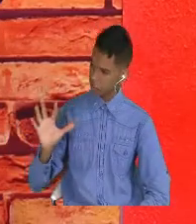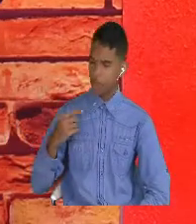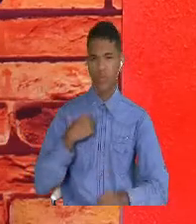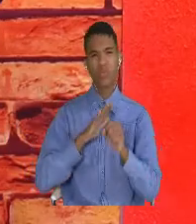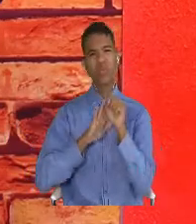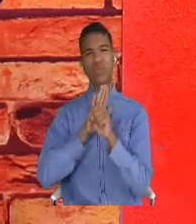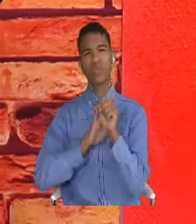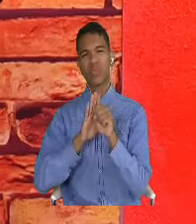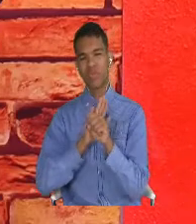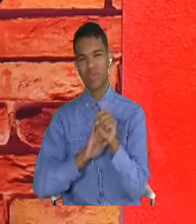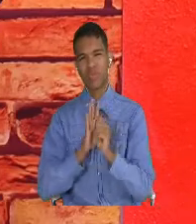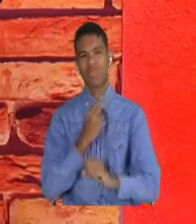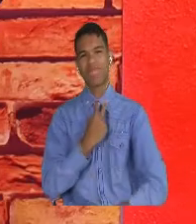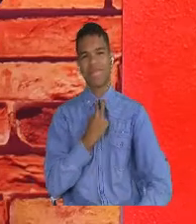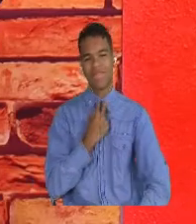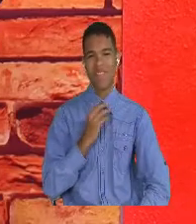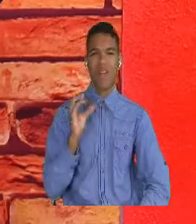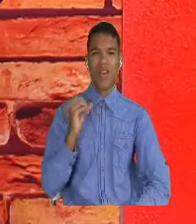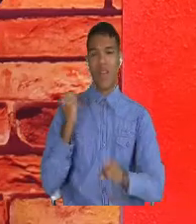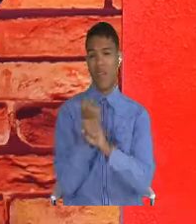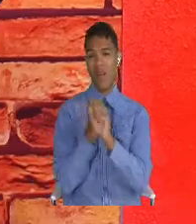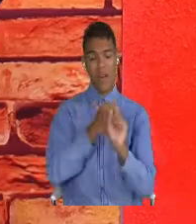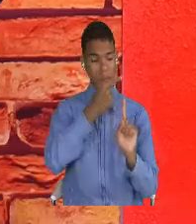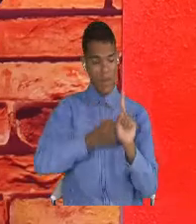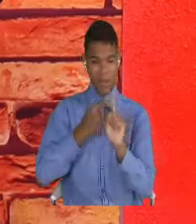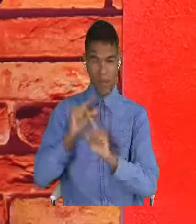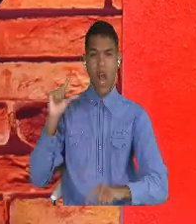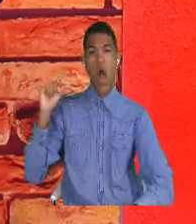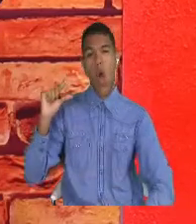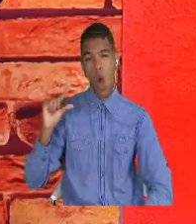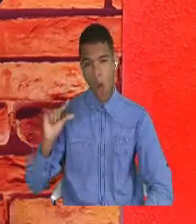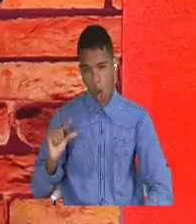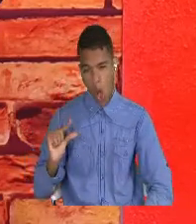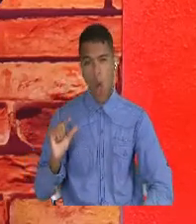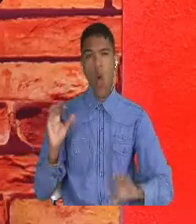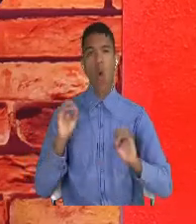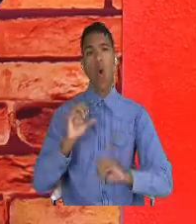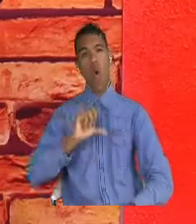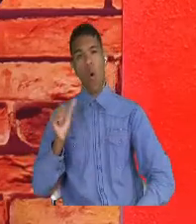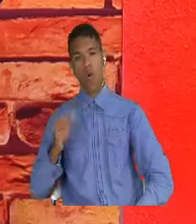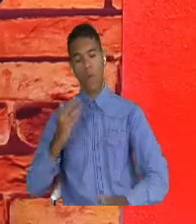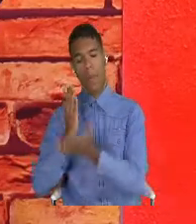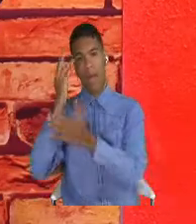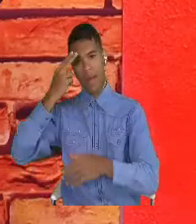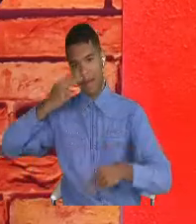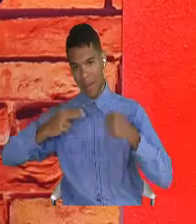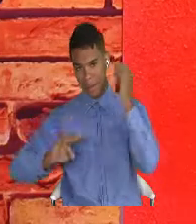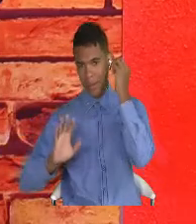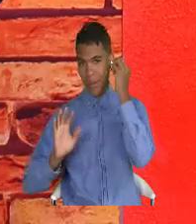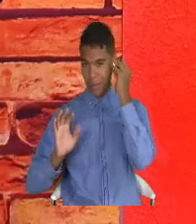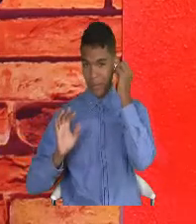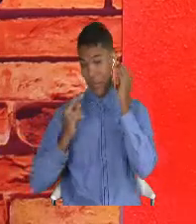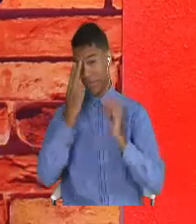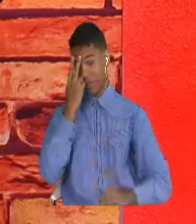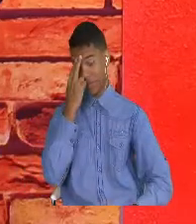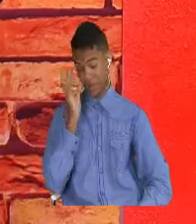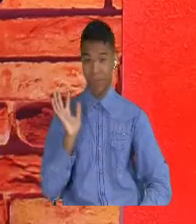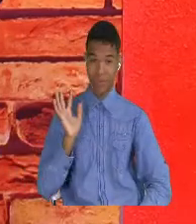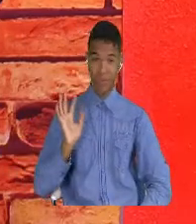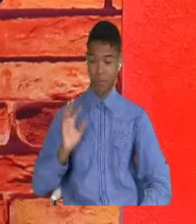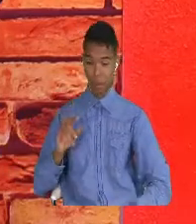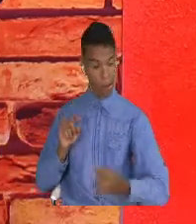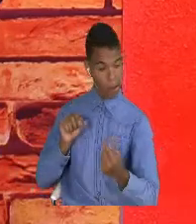que disminuyeron sus ingresos mensuales o que tuvo un hijo y pues eso le va, tiene que variar en su cuota de alimentos,